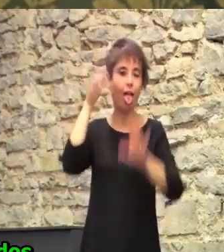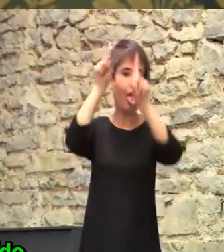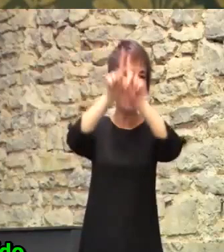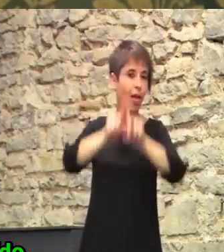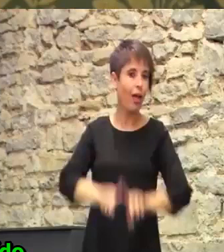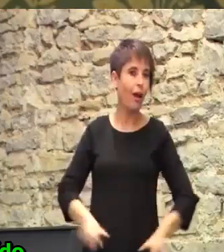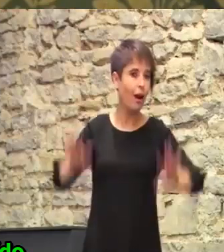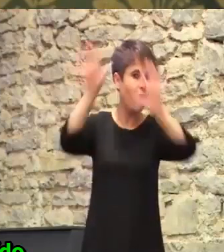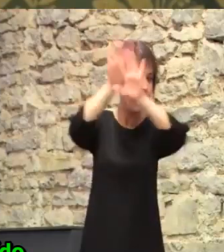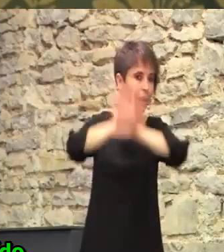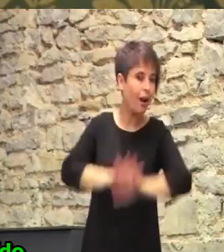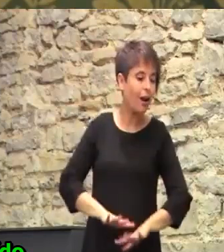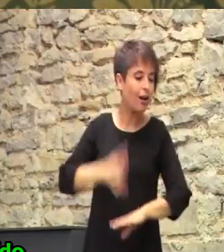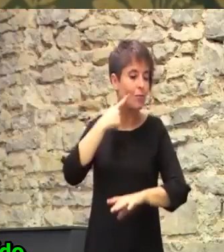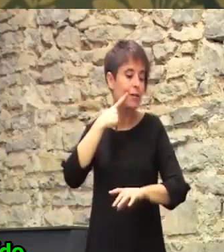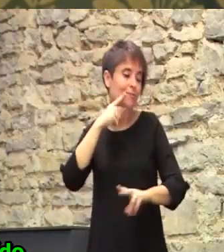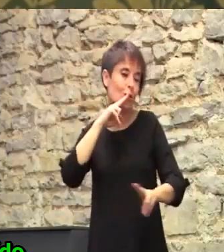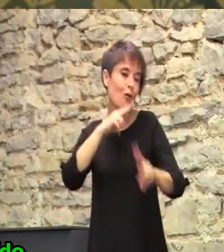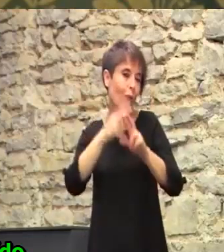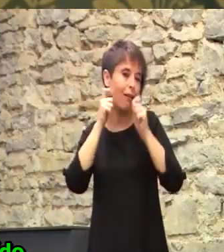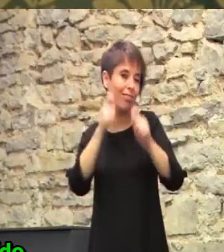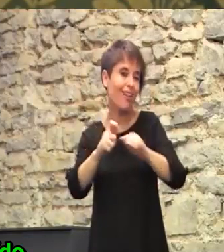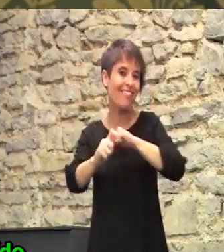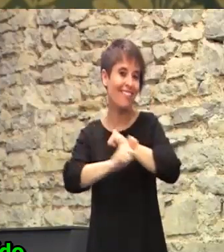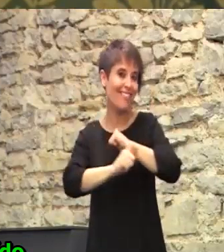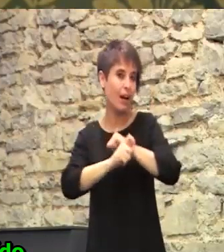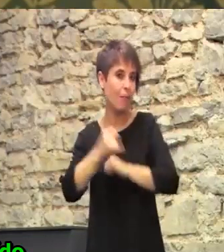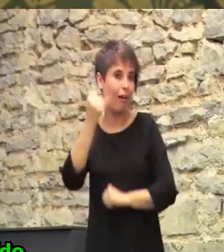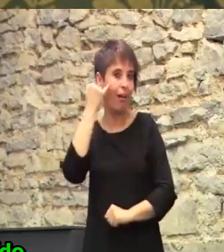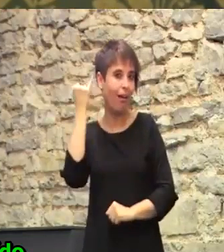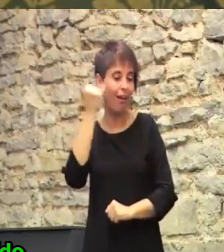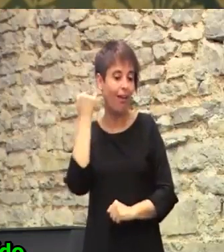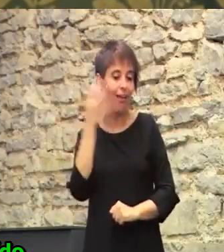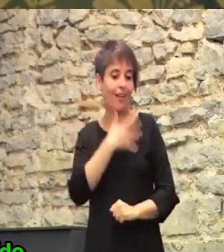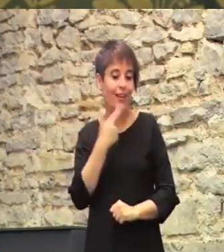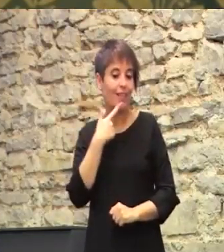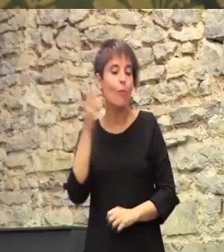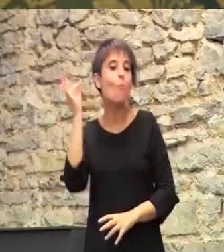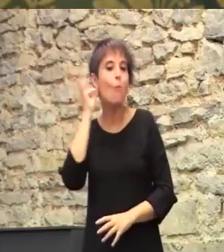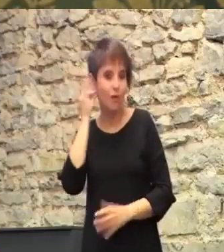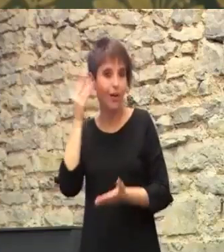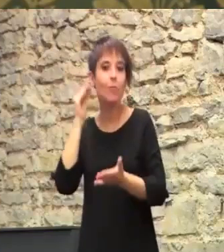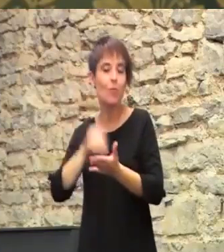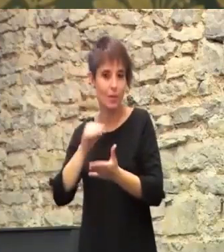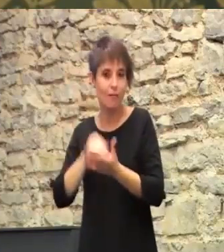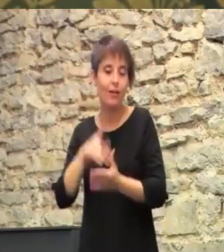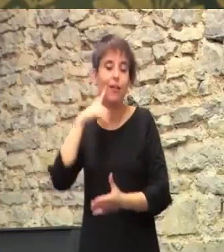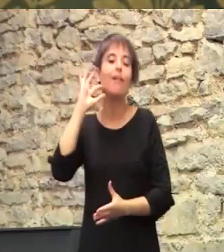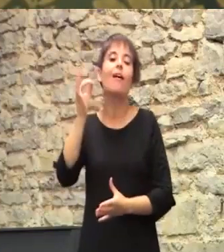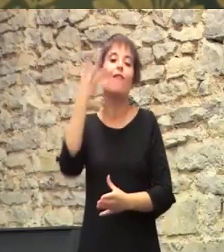escondidos estas trampas diría yo en las cuales todas las mujeres hemos caído porque